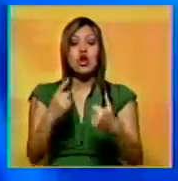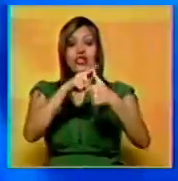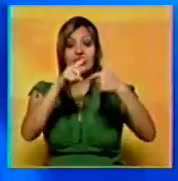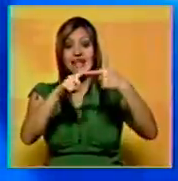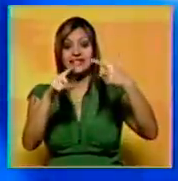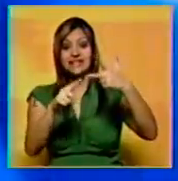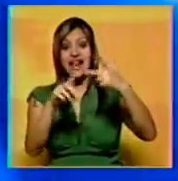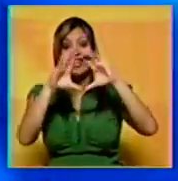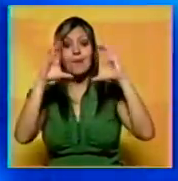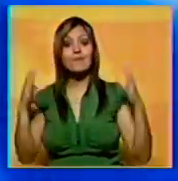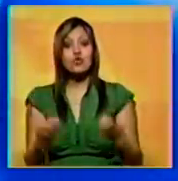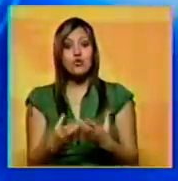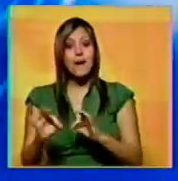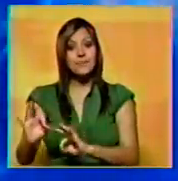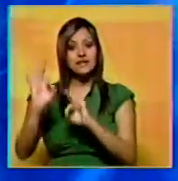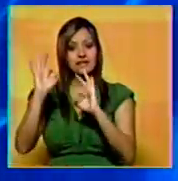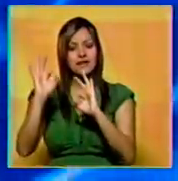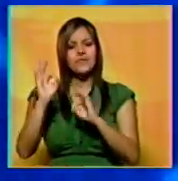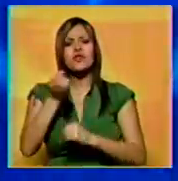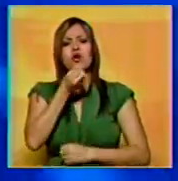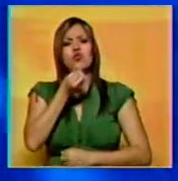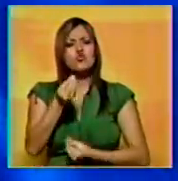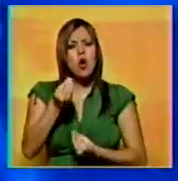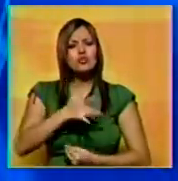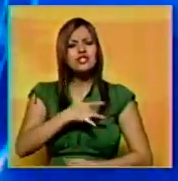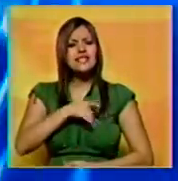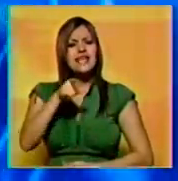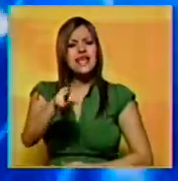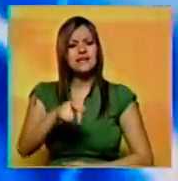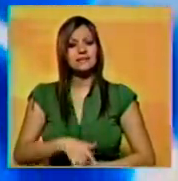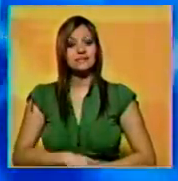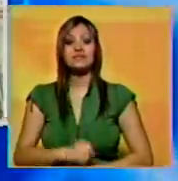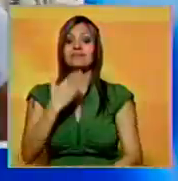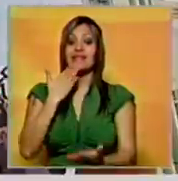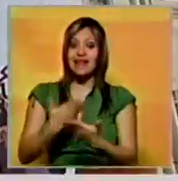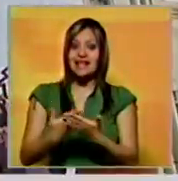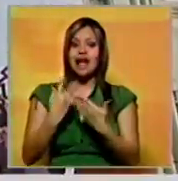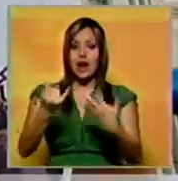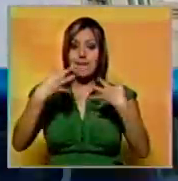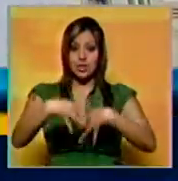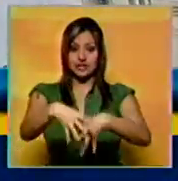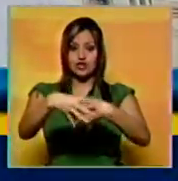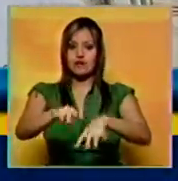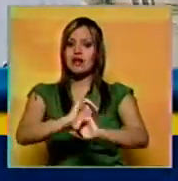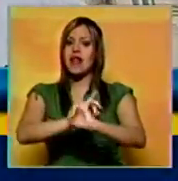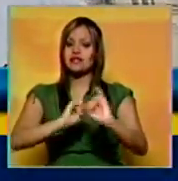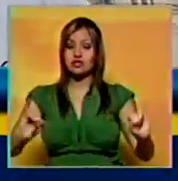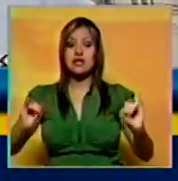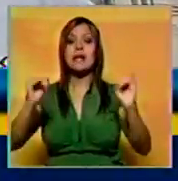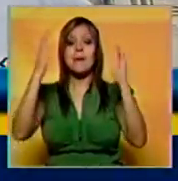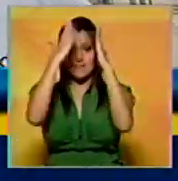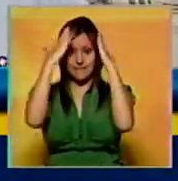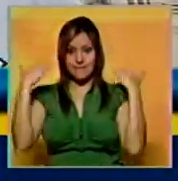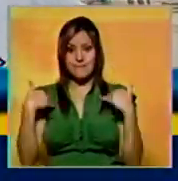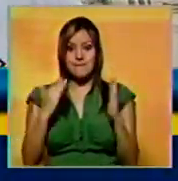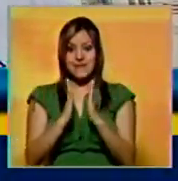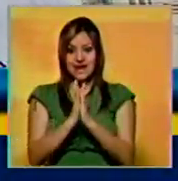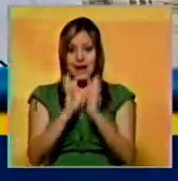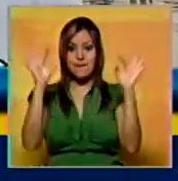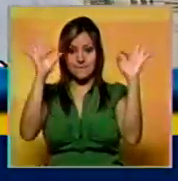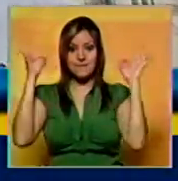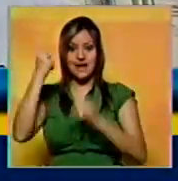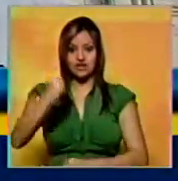mundo en particular cuéntanos del ambiente que se vive Gracias endrina la procesión ya partió la virgen va camino a la catedral de